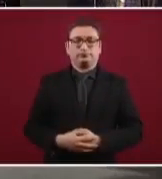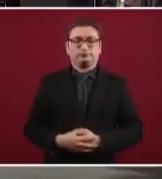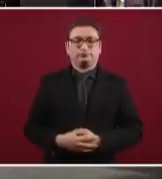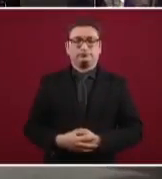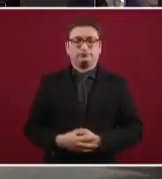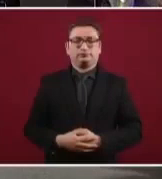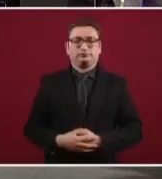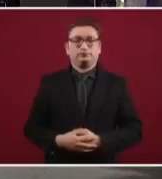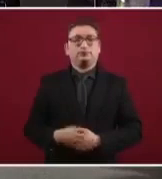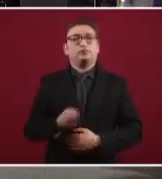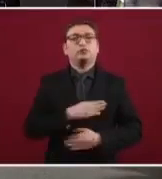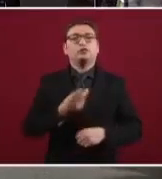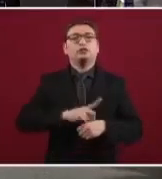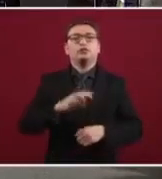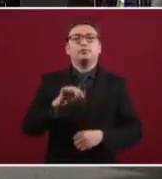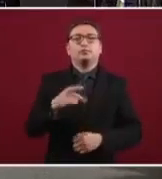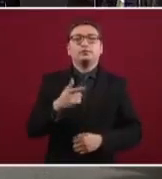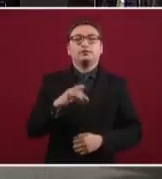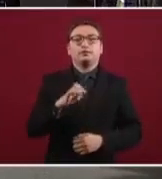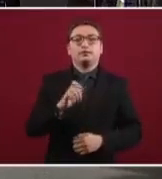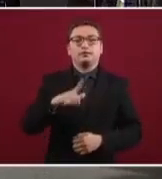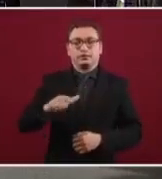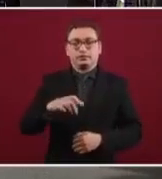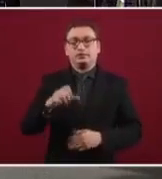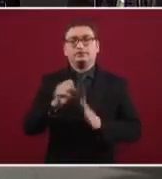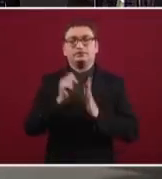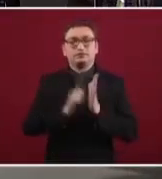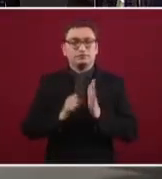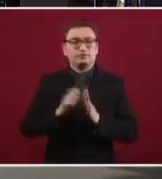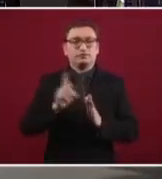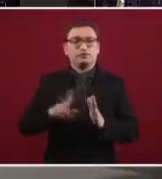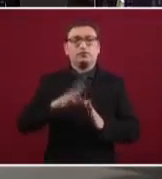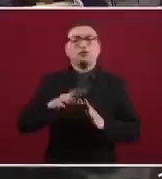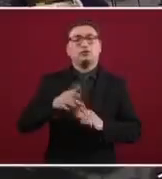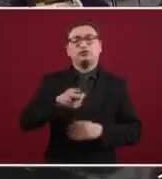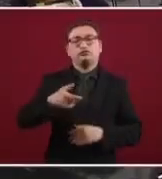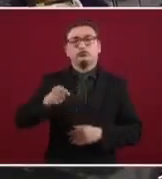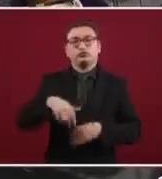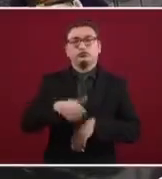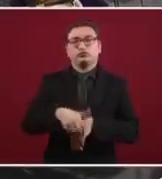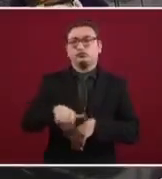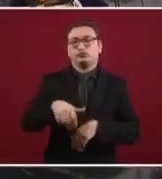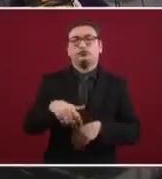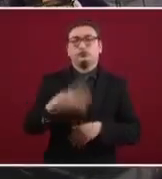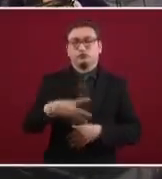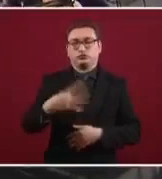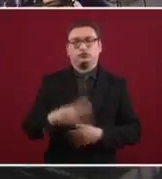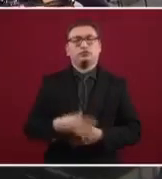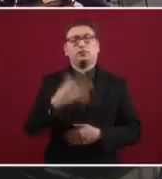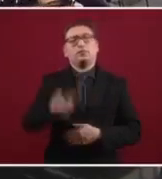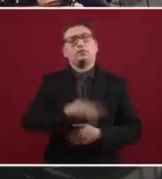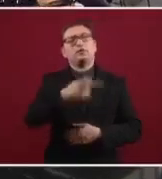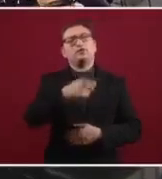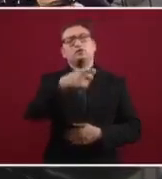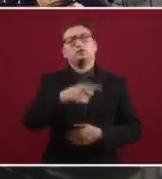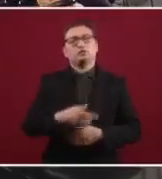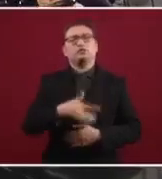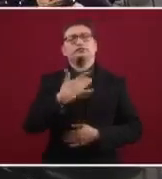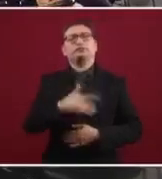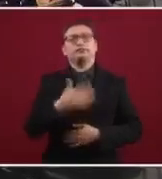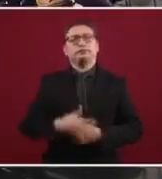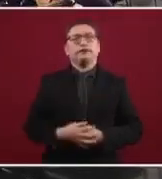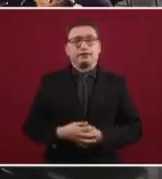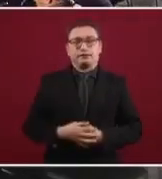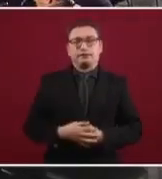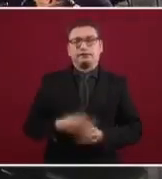Buenos días, señor presidente. Miguel Arzate, del Sistema Público de Radiodifusión, Canal 14. Preguntarle, señor presidente, su reacción ante la